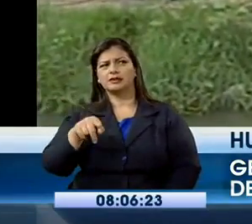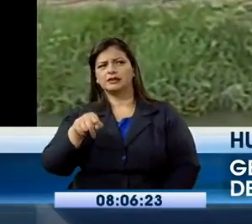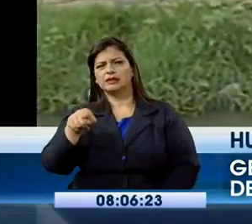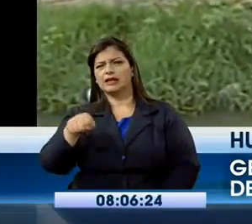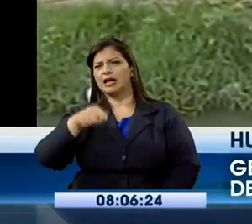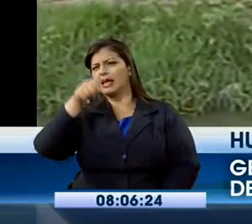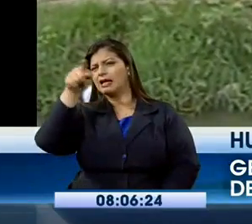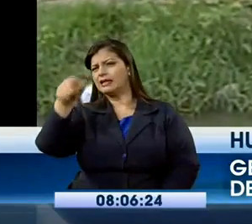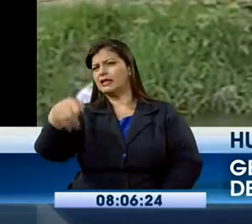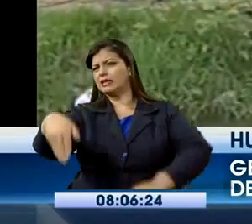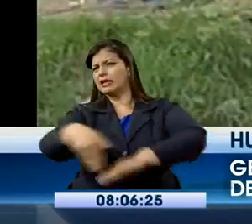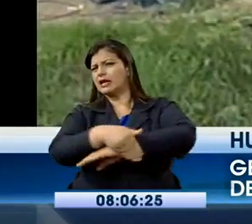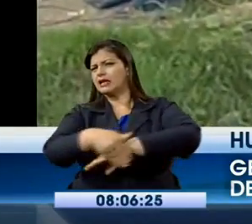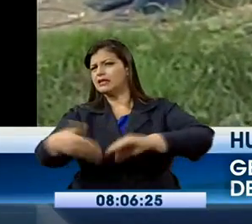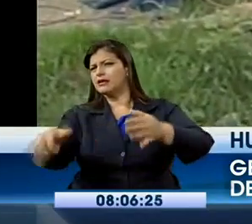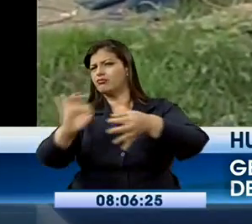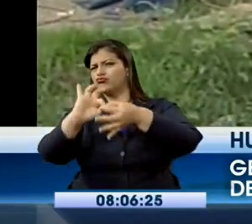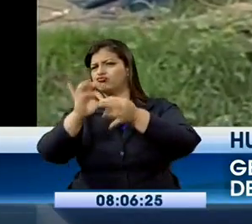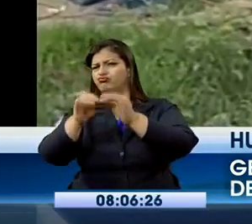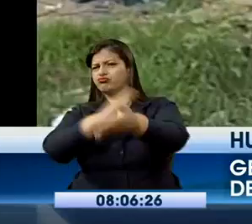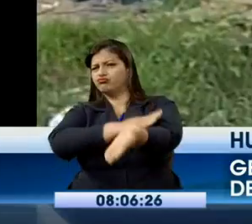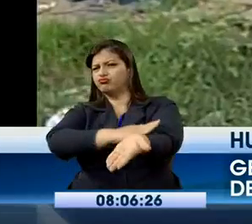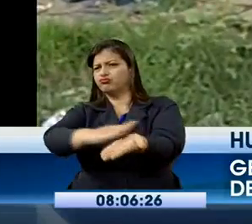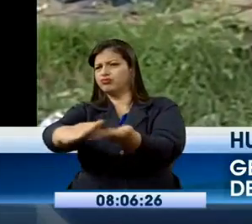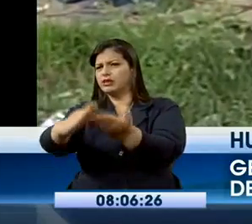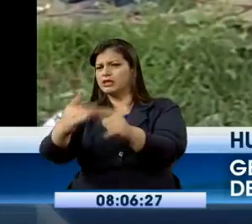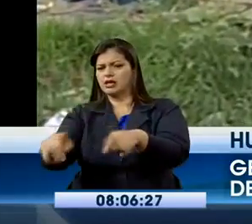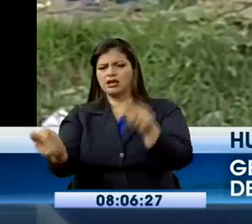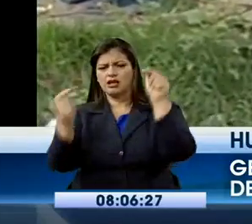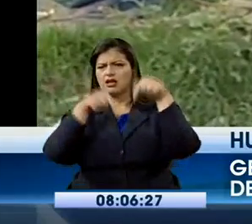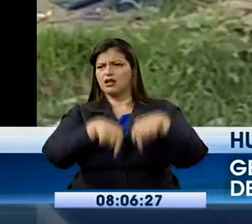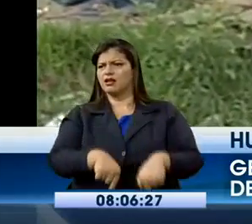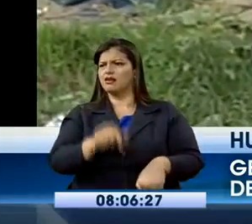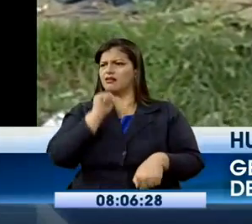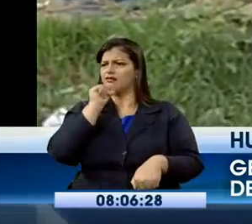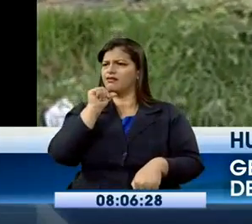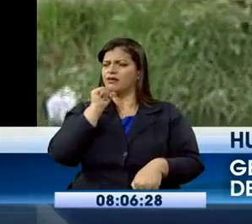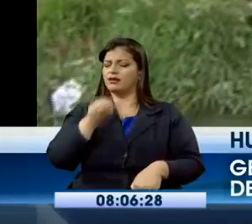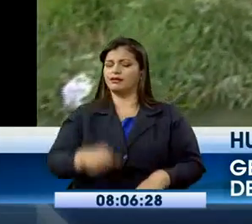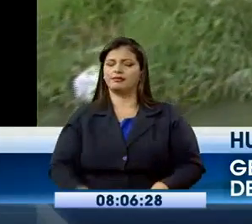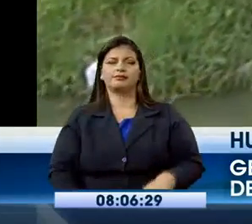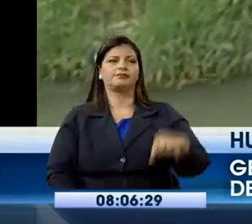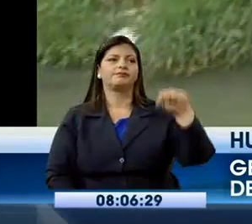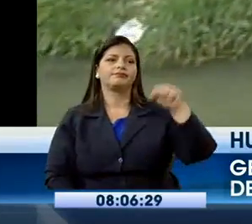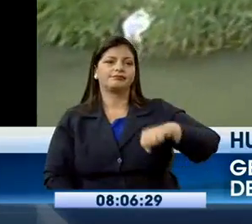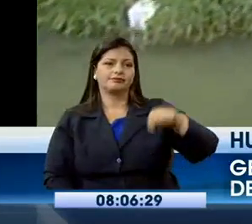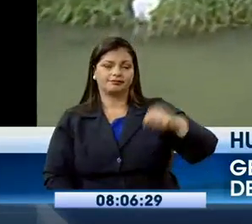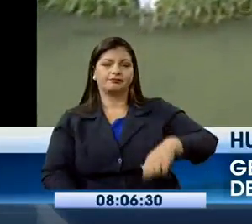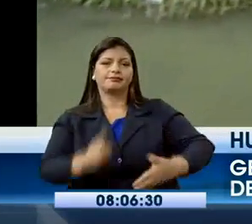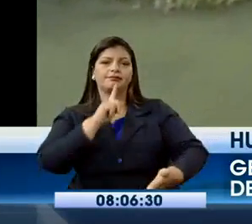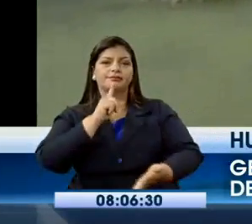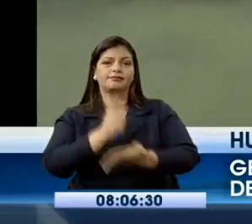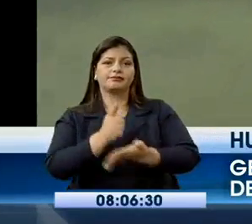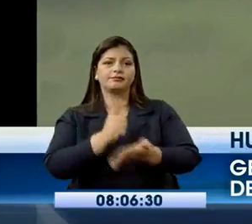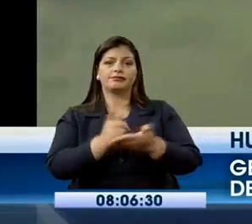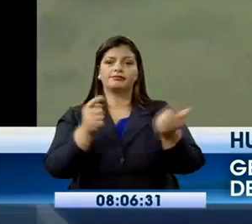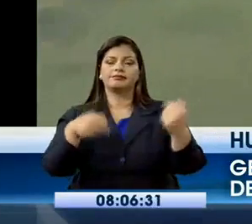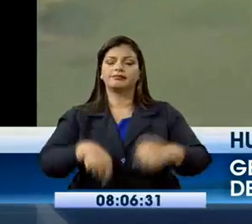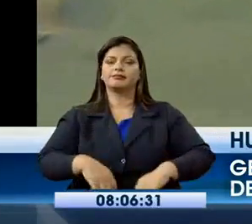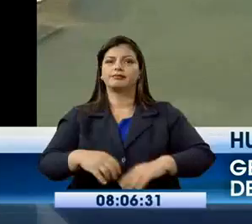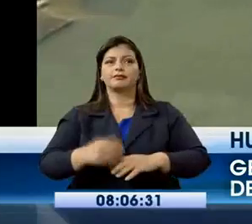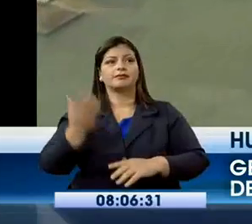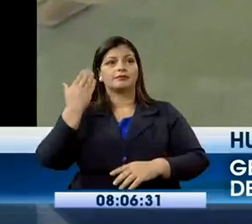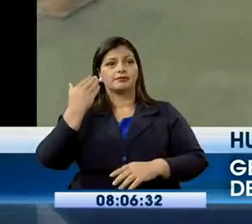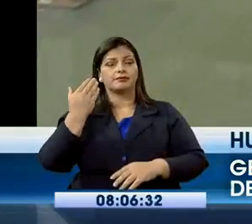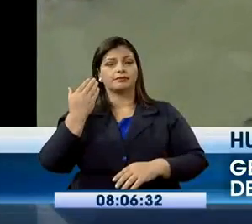es la única que me parece que no está pavimentada, que no llega a la regeneración. Así es, precisamente por este problema. O sea, la empresa constructora